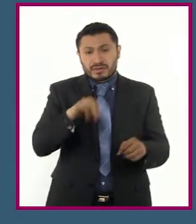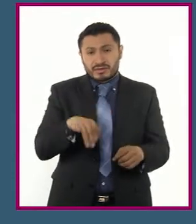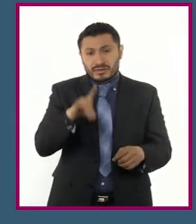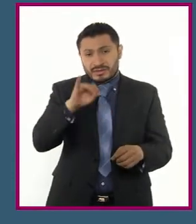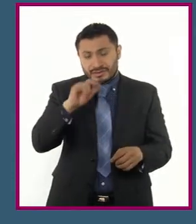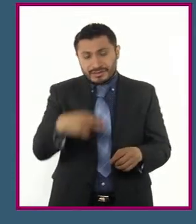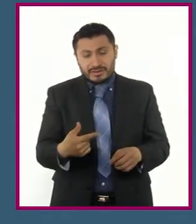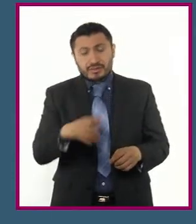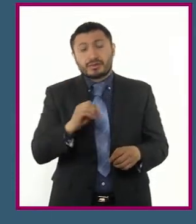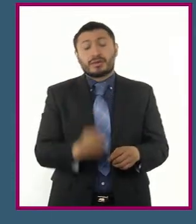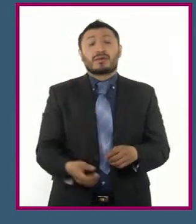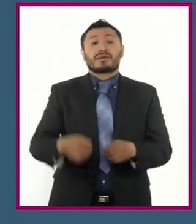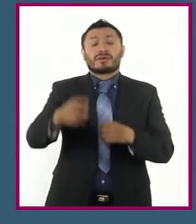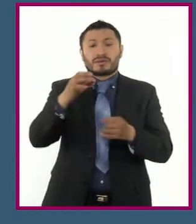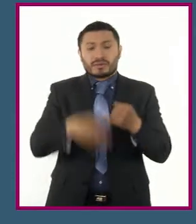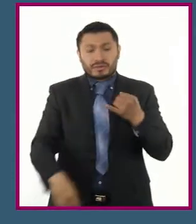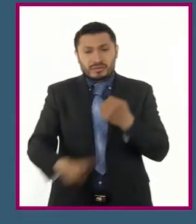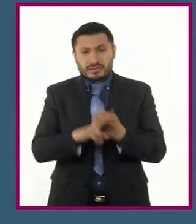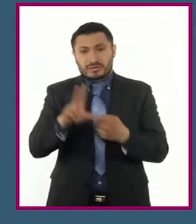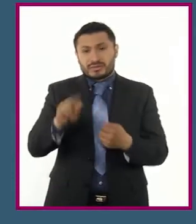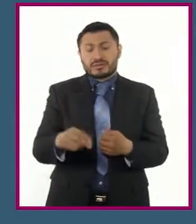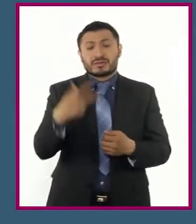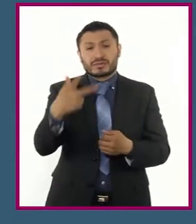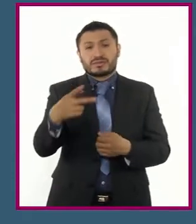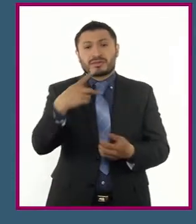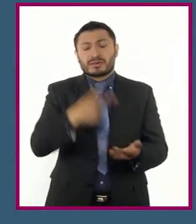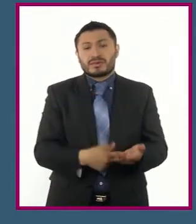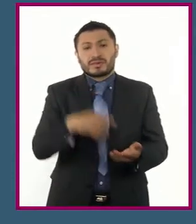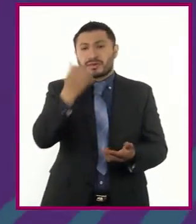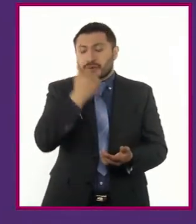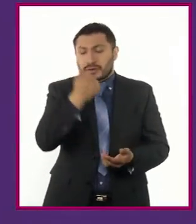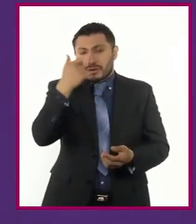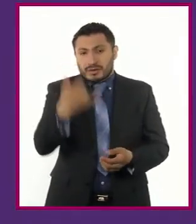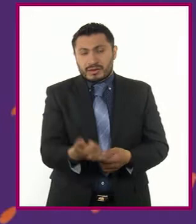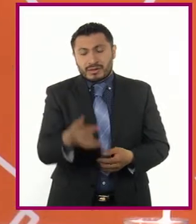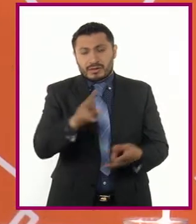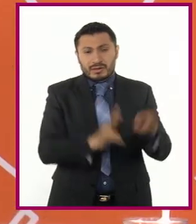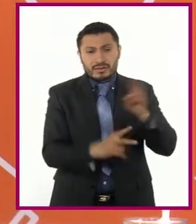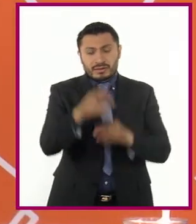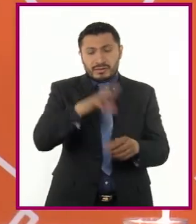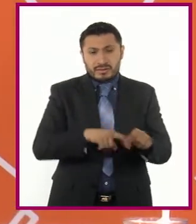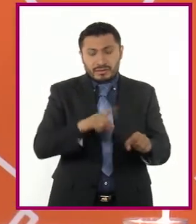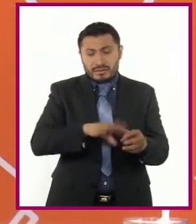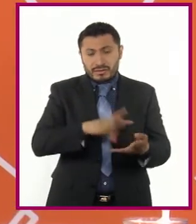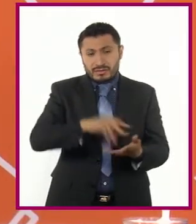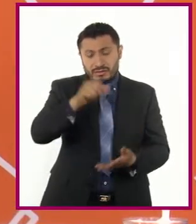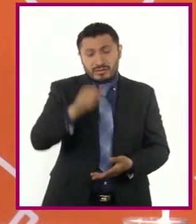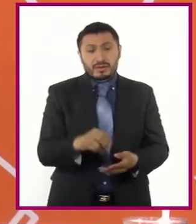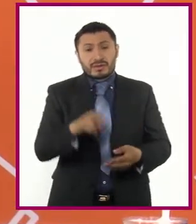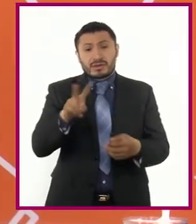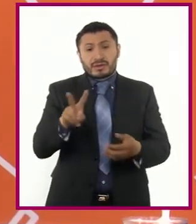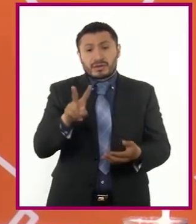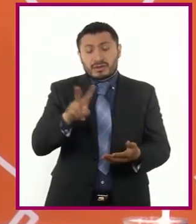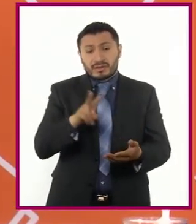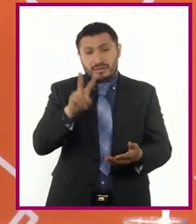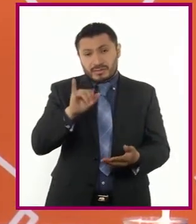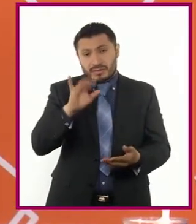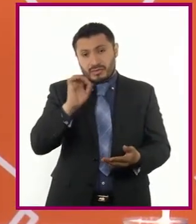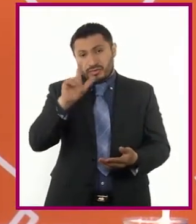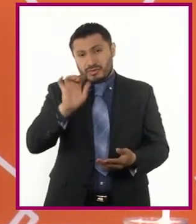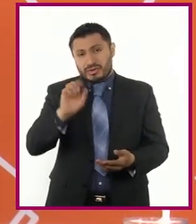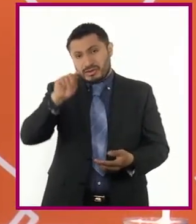vaso, 84 gramos de azúcar y colorante vegetal violeta. Revolvemos bien hasta que el azúcar se